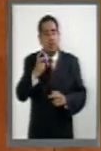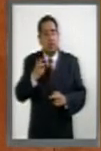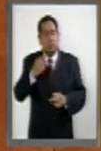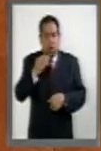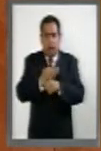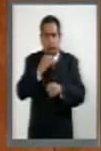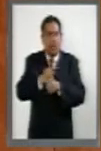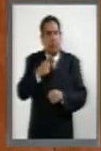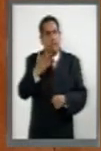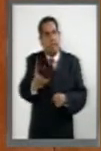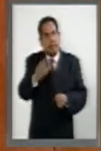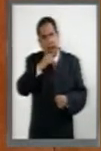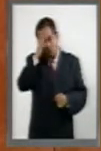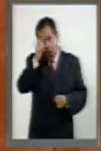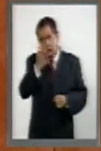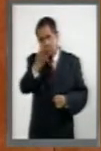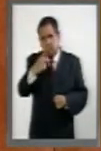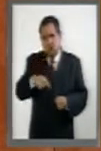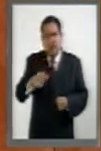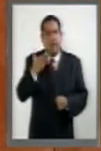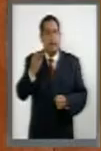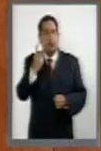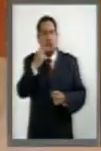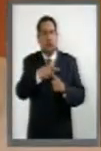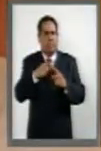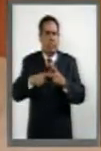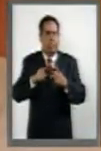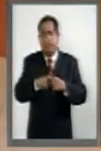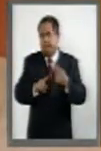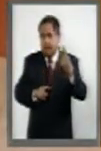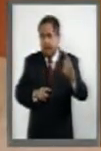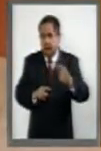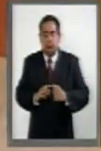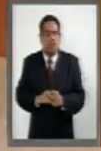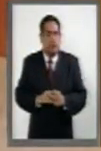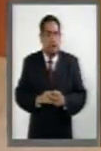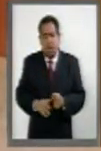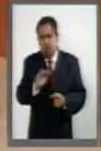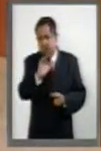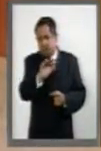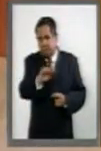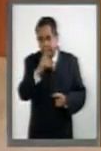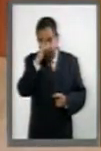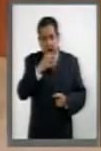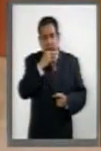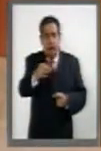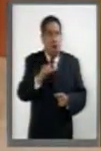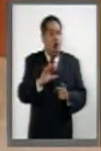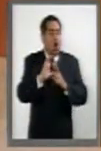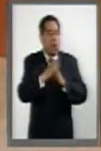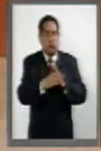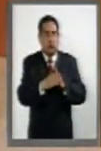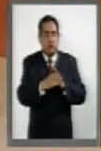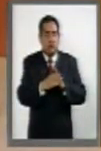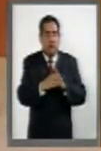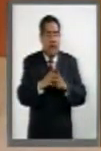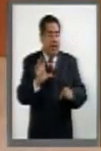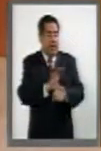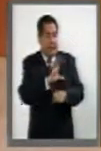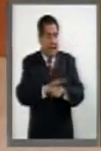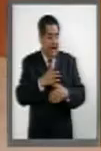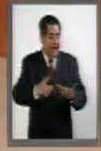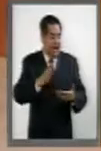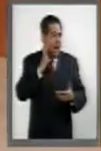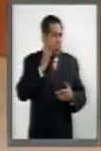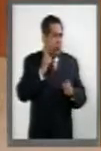de este punto de acuerdo solicitamos dos temas en particular. Primero, se exhorta ahora a la Comisión de Energía de esta